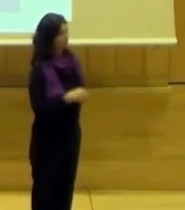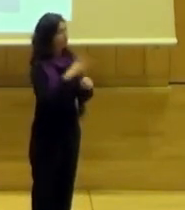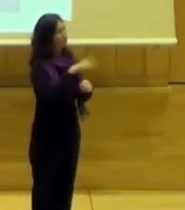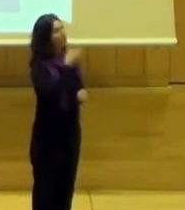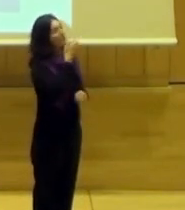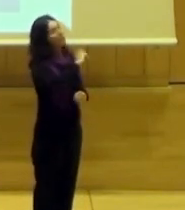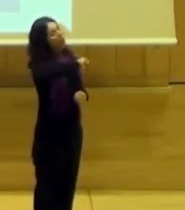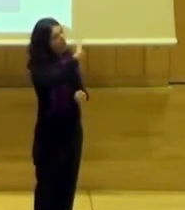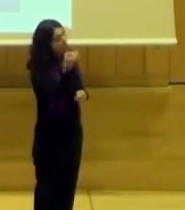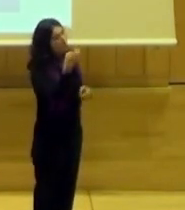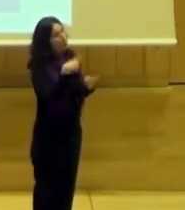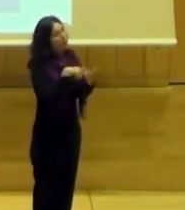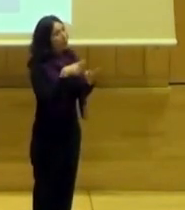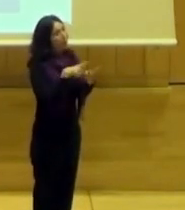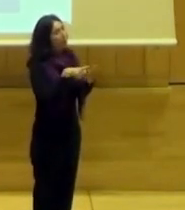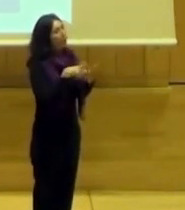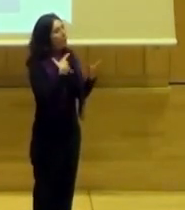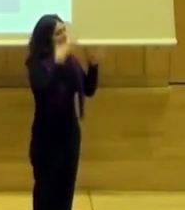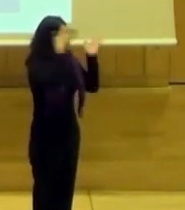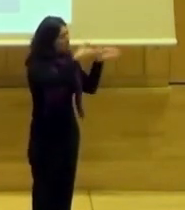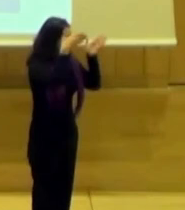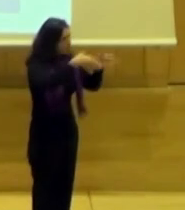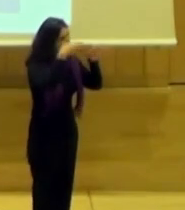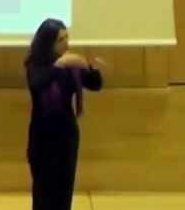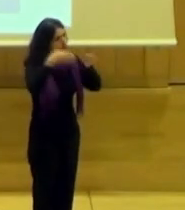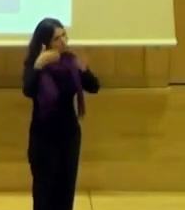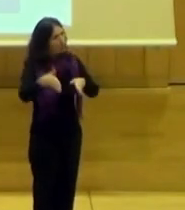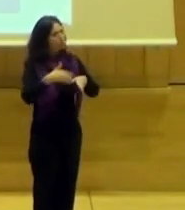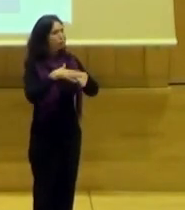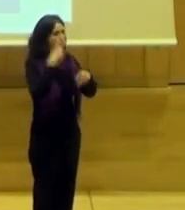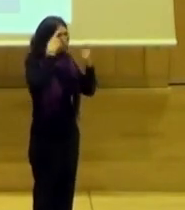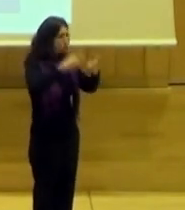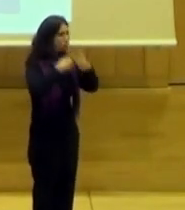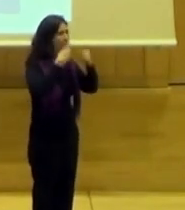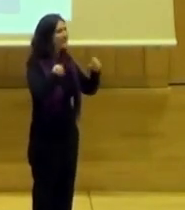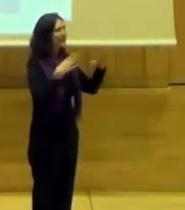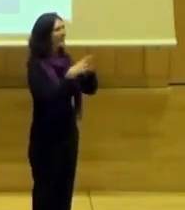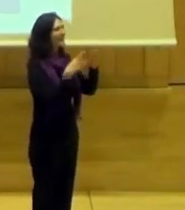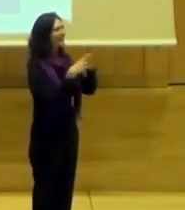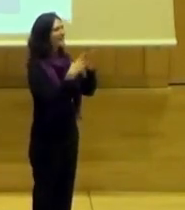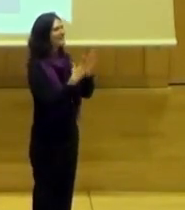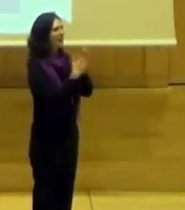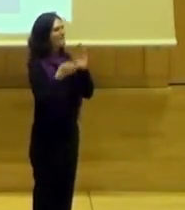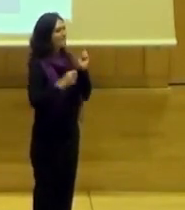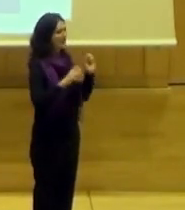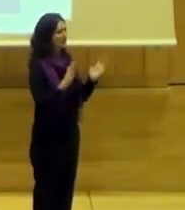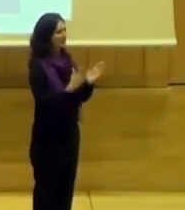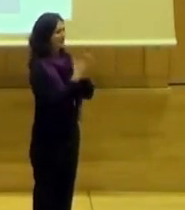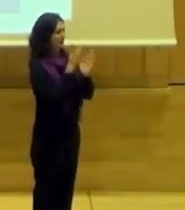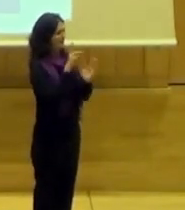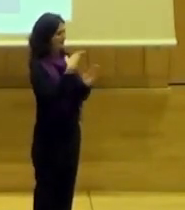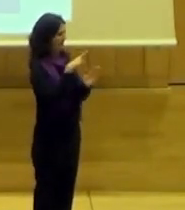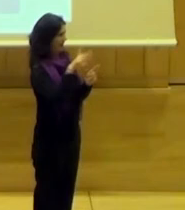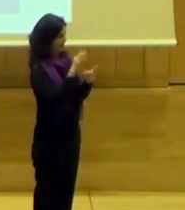Tenemos una serie de ejemplos que pueden entrar en cada uno de ellos. Hemos perseverado mucho más en la iglesia de San Pedro y San Pablo, en la